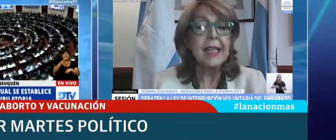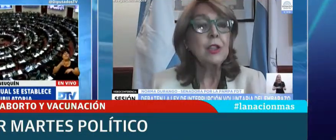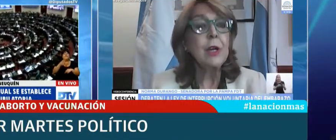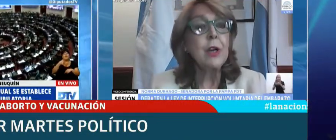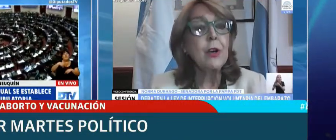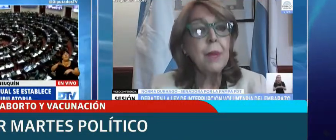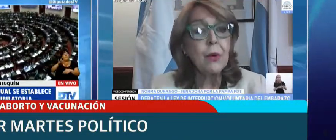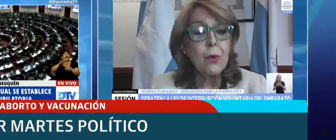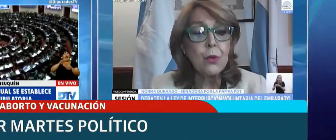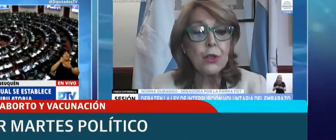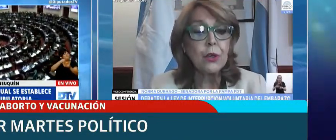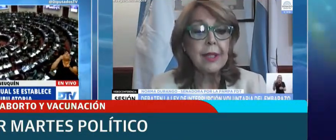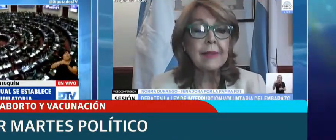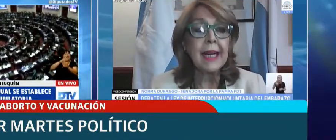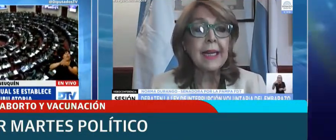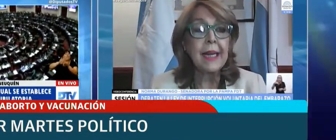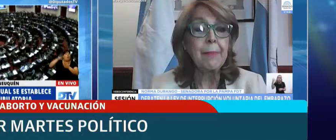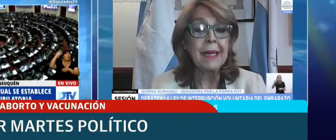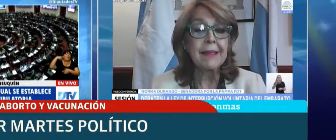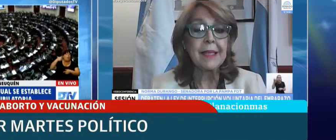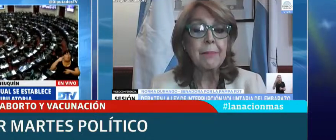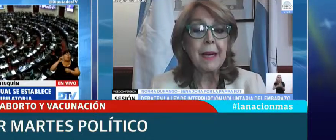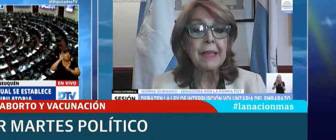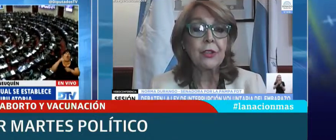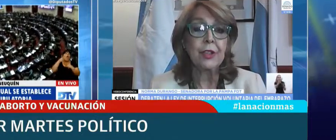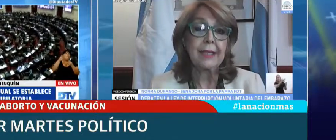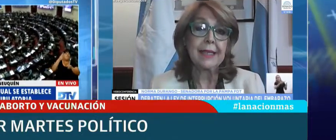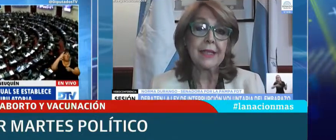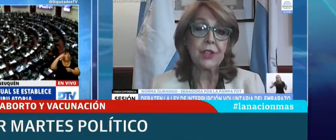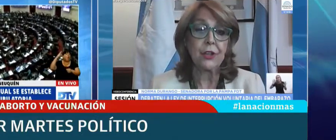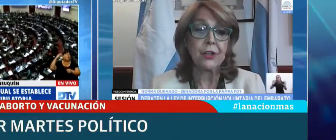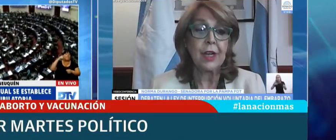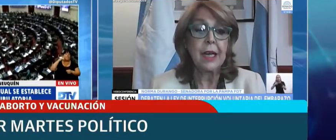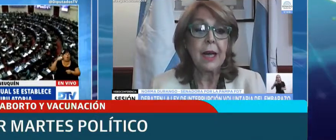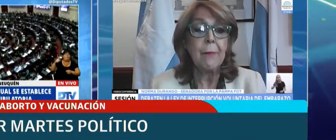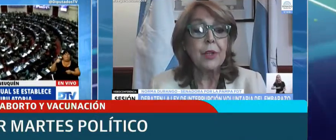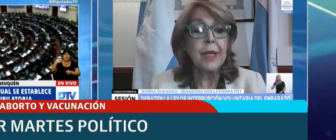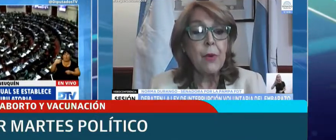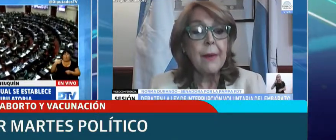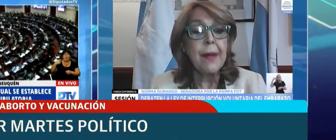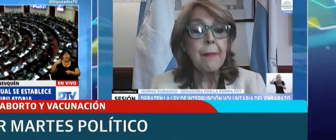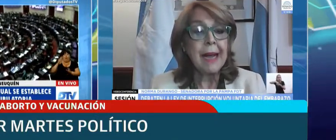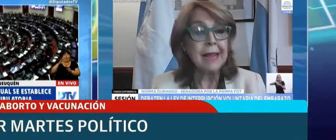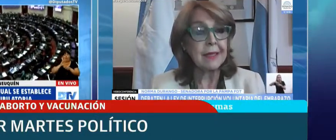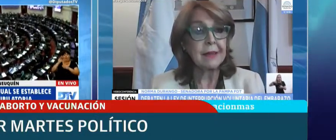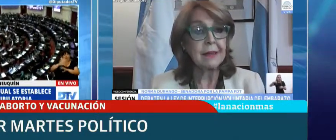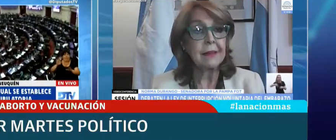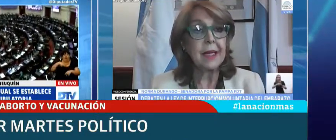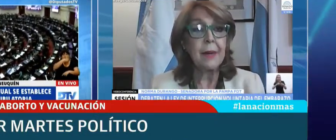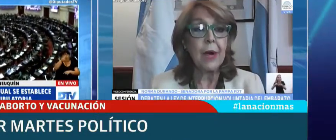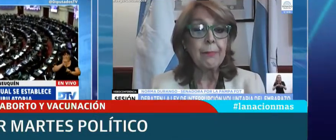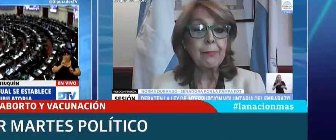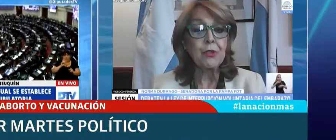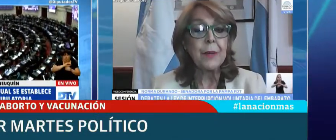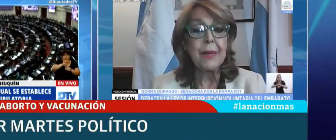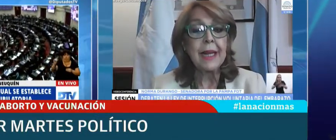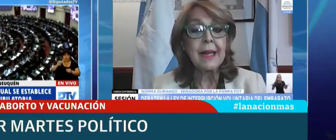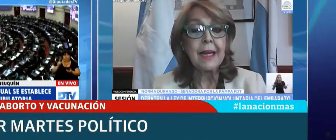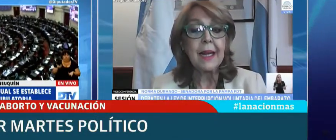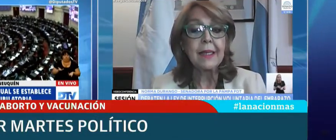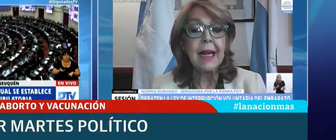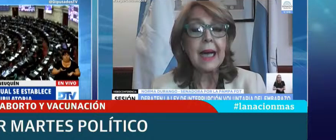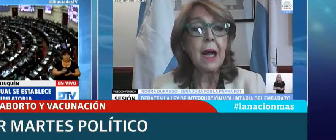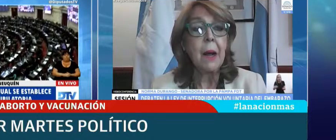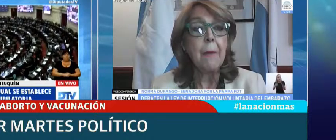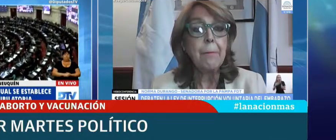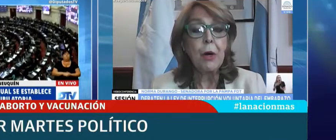que venimos hablando pero déjame decirte esto por qué vamos a superar sale la legalización del aborto para comernos un triunfo porque es